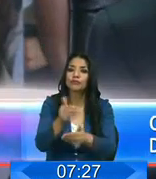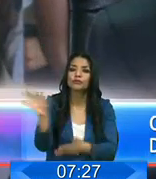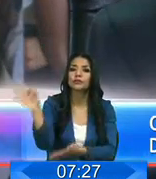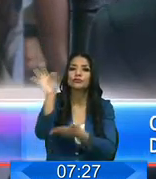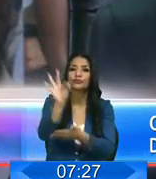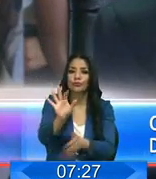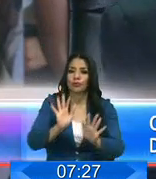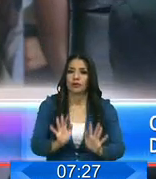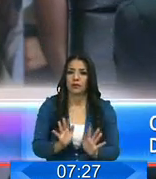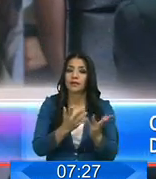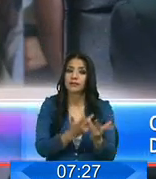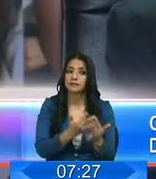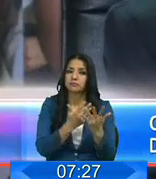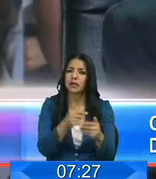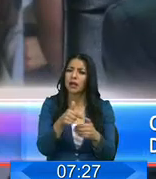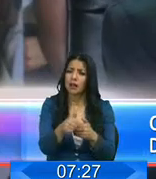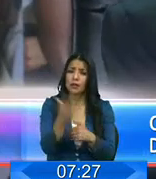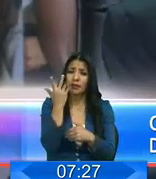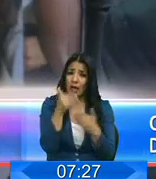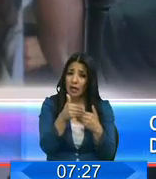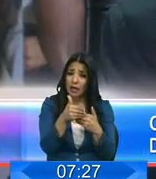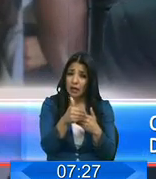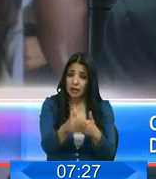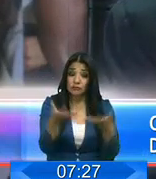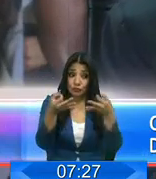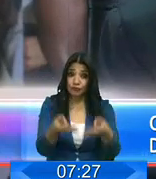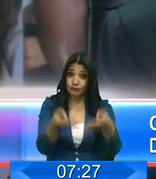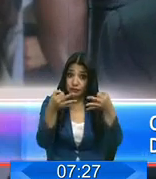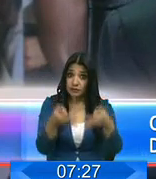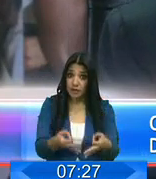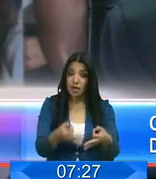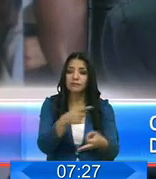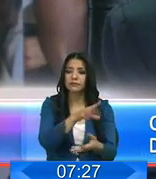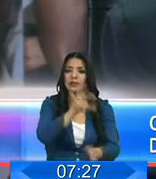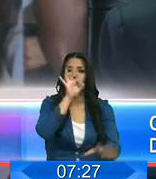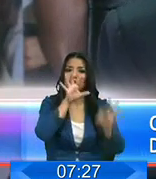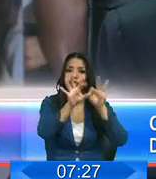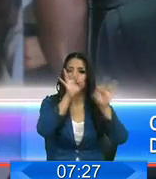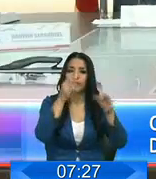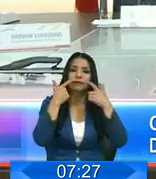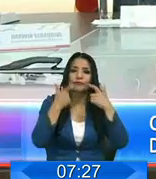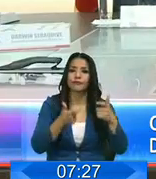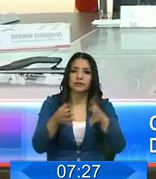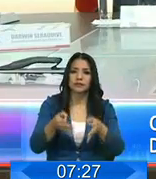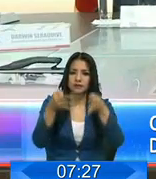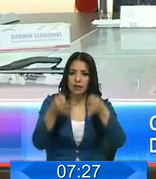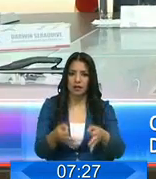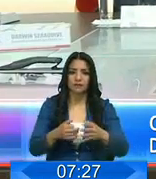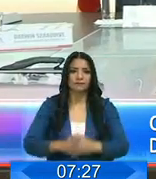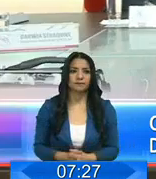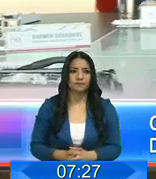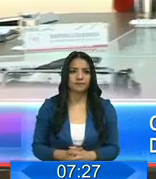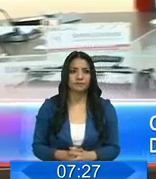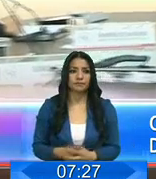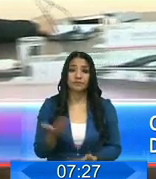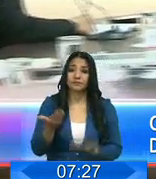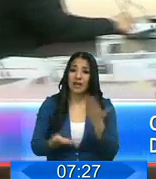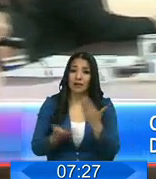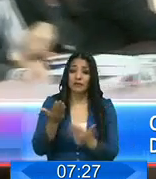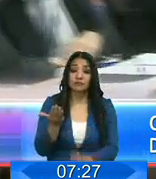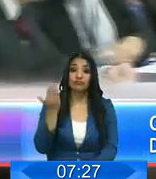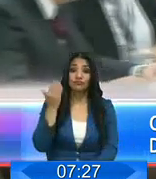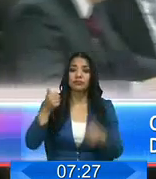designación. Que esperen unos pocos días y ya tendrán los fiscales titulares. Trujillo descartó declaraciones efectuadas